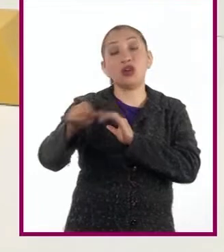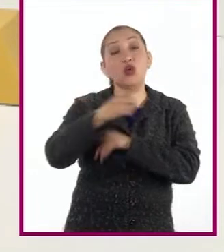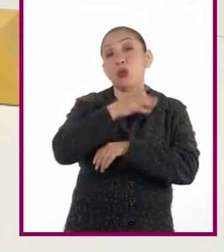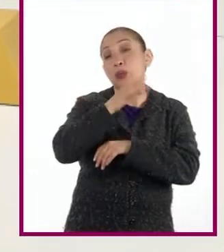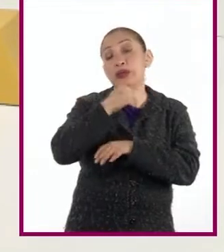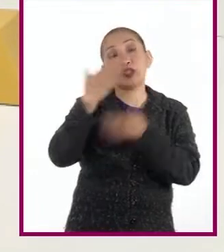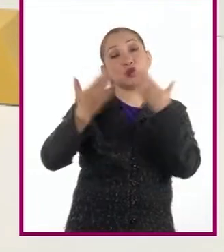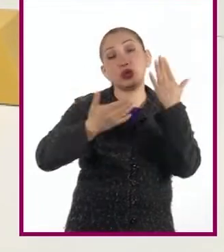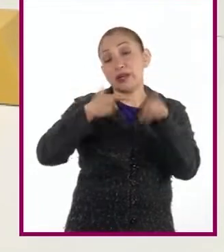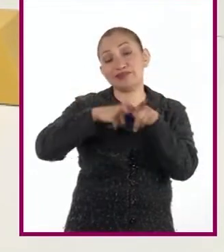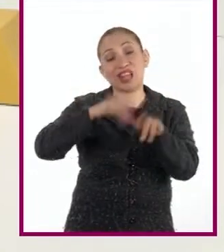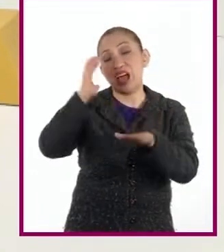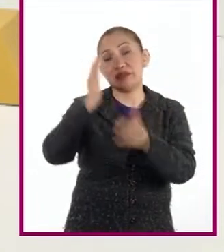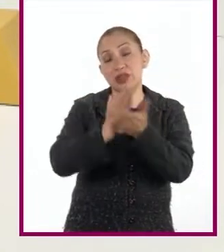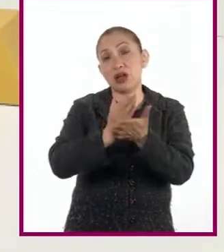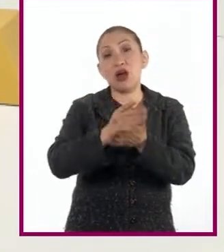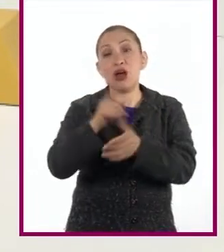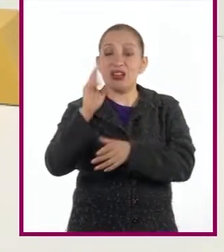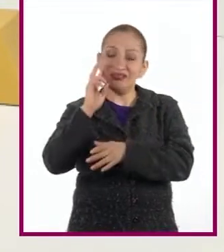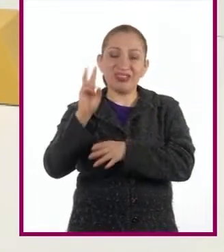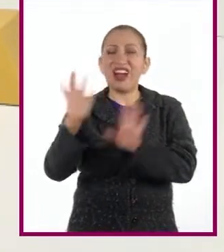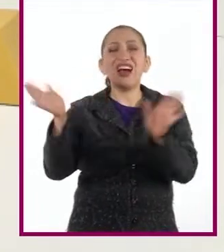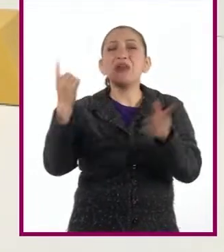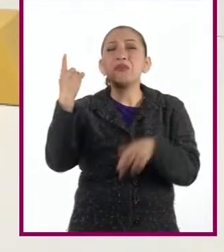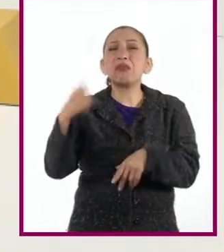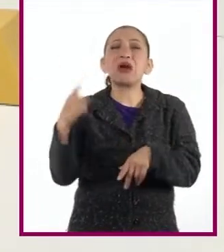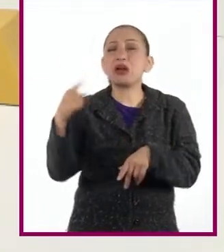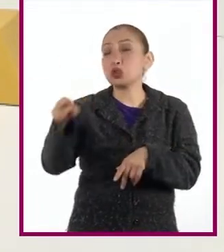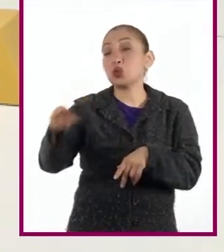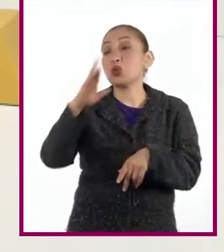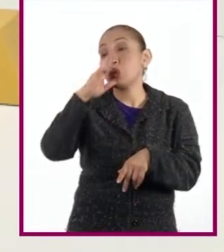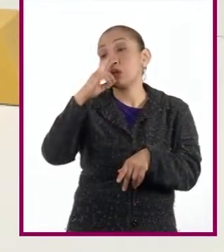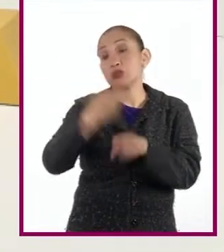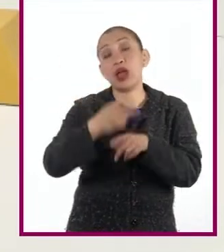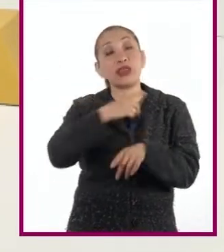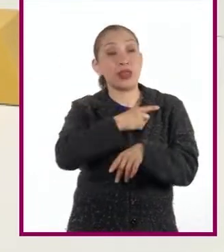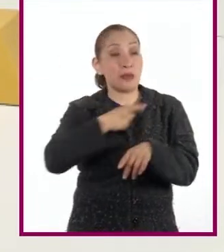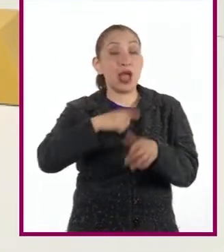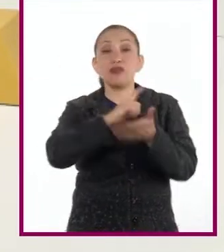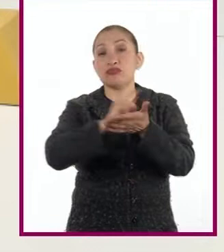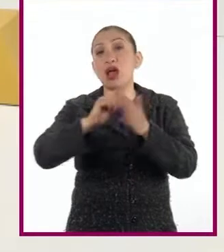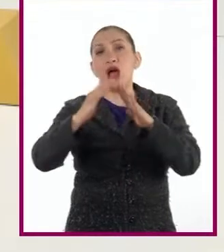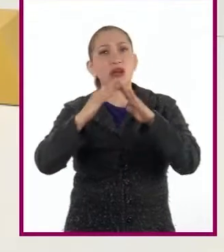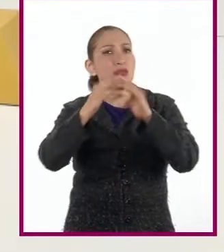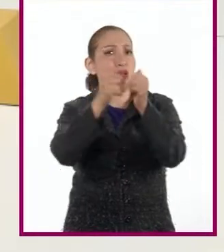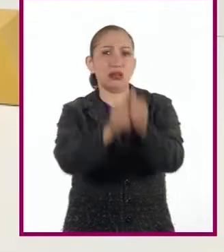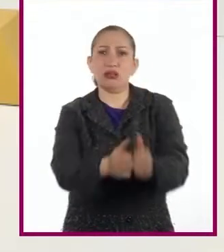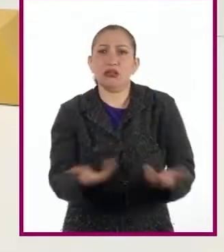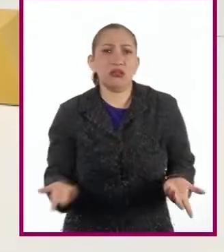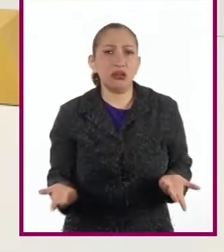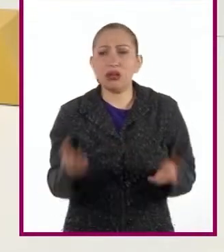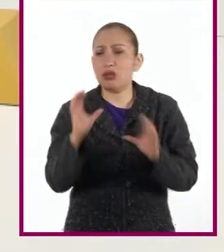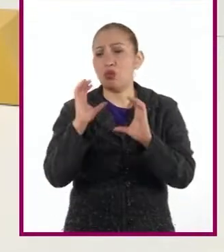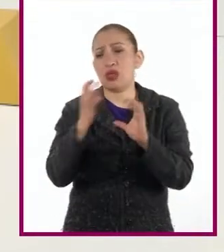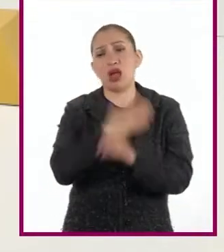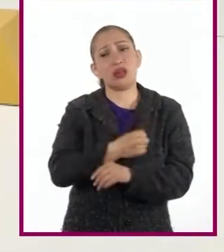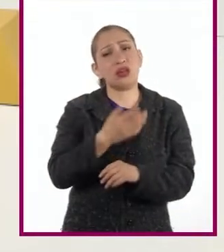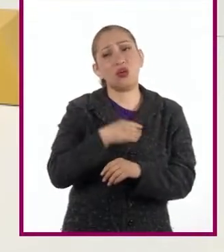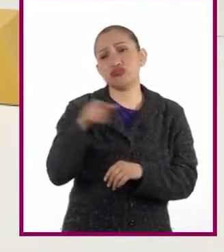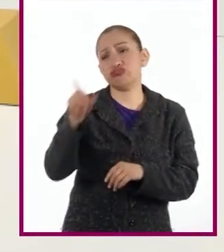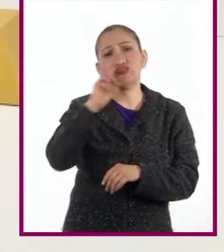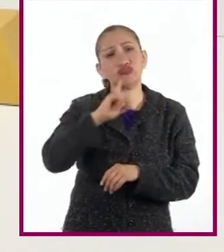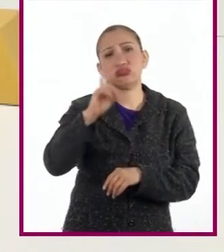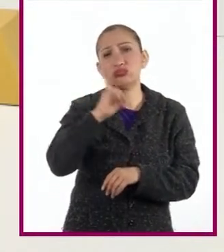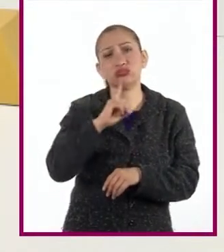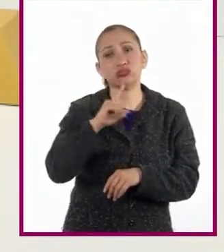seguir estudiando, se les considera las responsables de los quehaceres del hogar y el cuidado de los hijos,